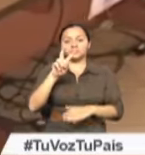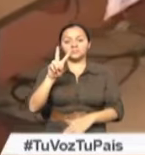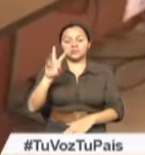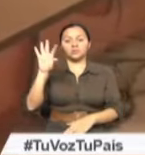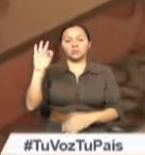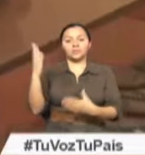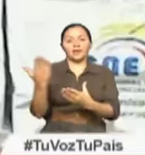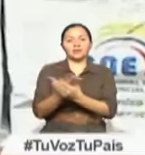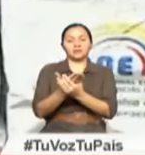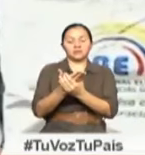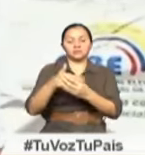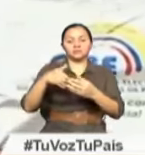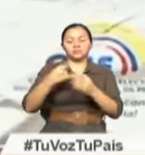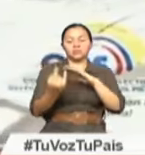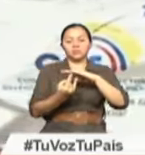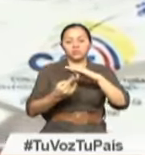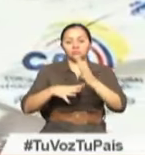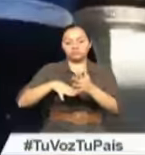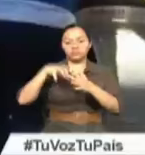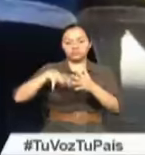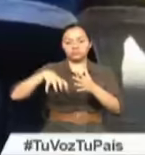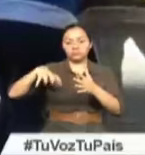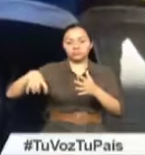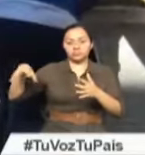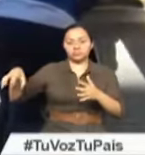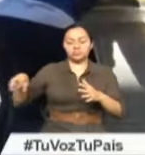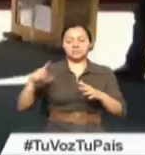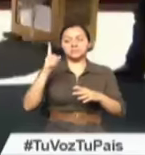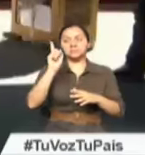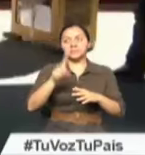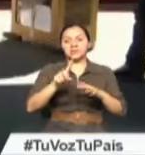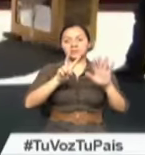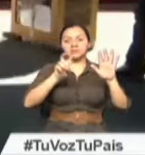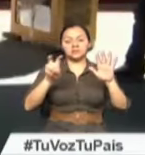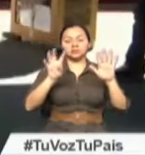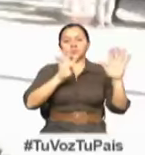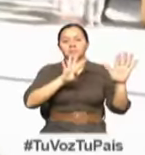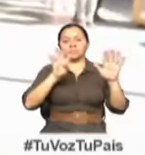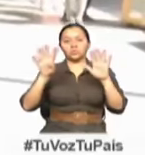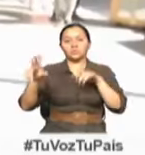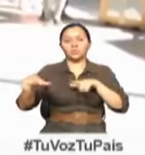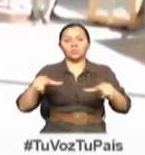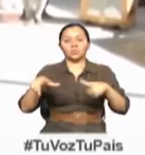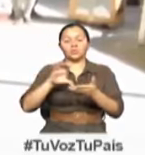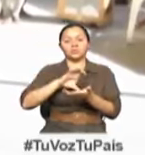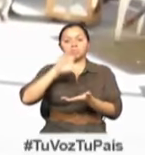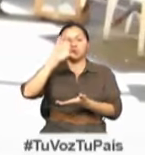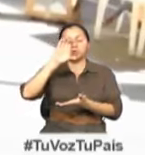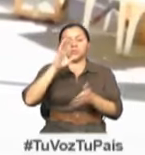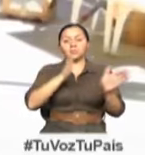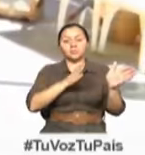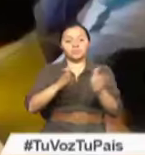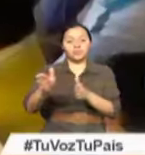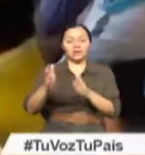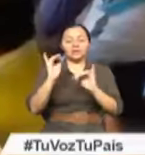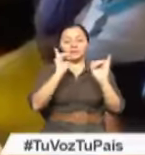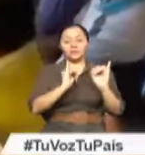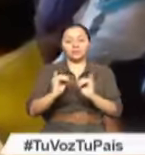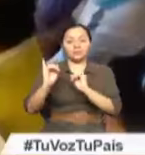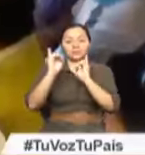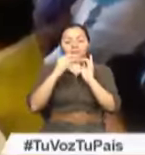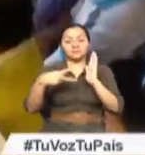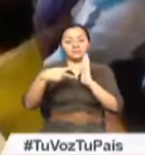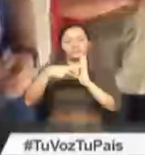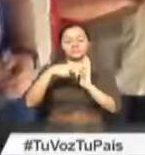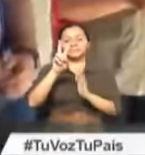actas de escrutinio provenientes de 1799 recintos mediante el sistema informático y los escáners habilitados en